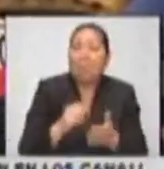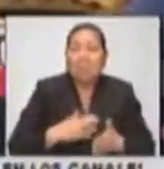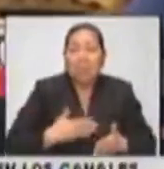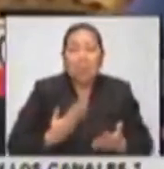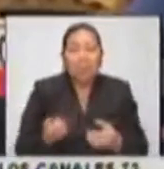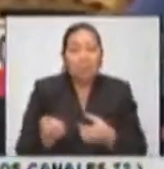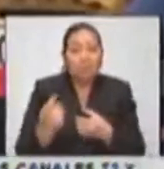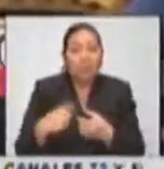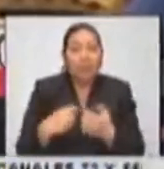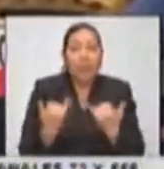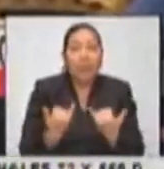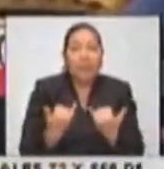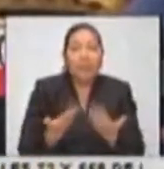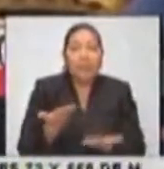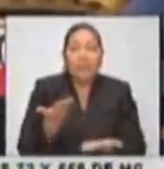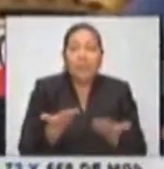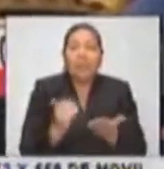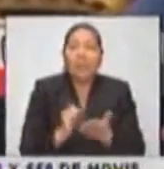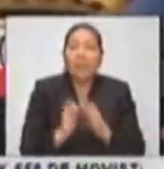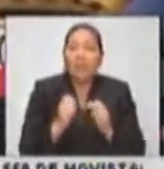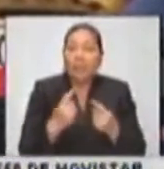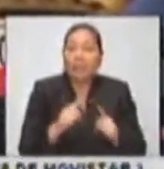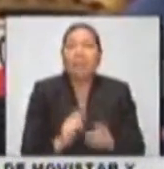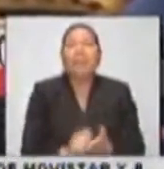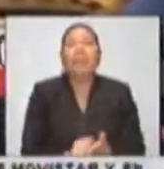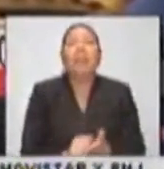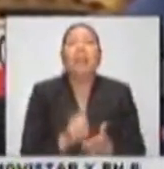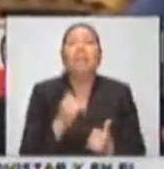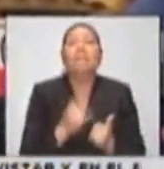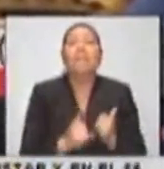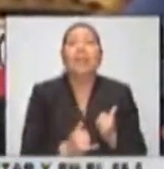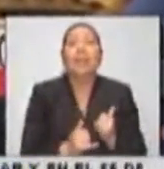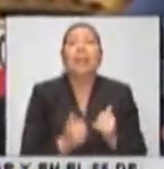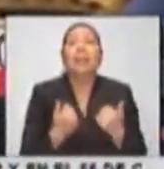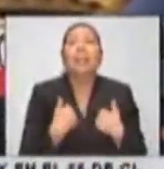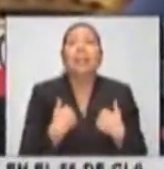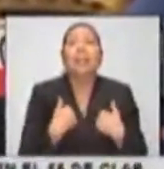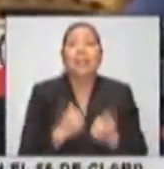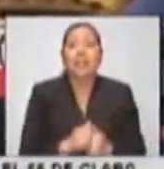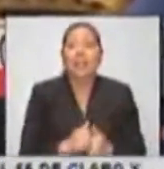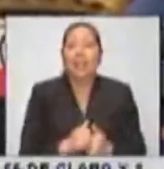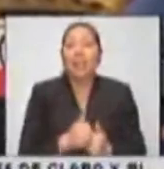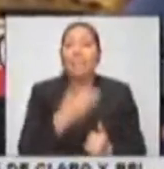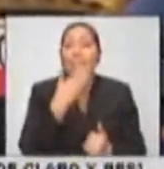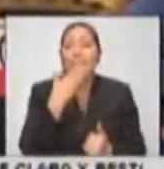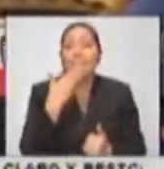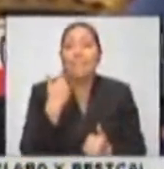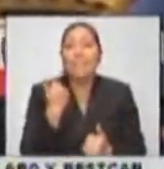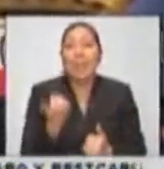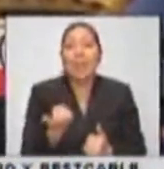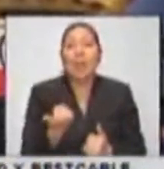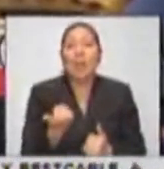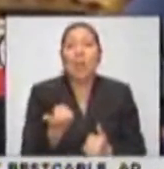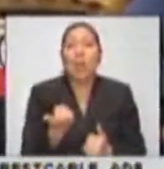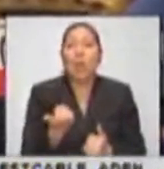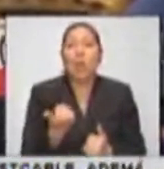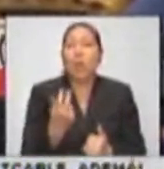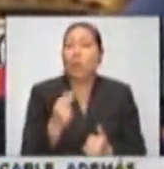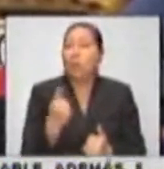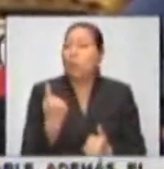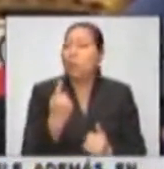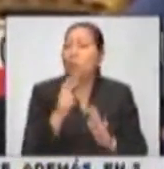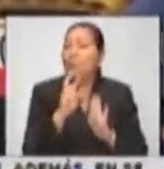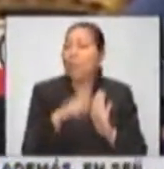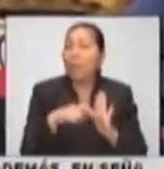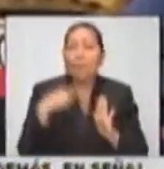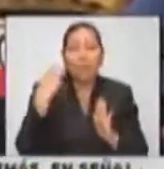podernos incorporar a estos estándares que nos van a permitir, al final de cuentas, tener un mejor, no solamente programa,